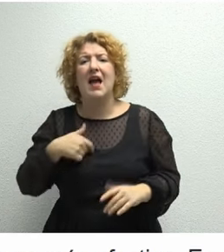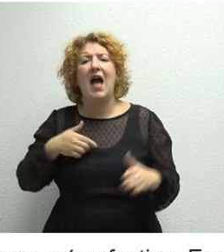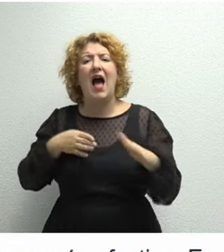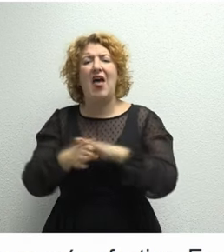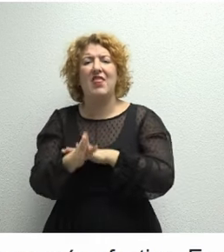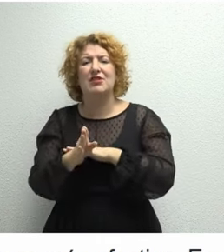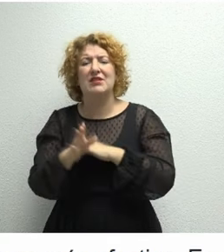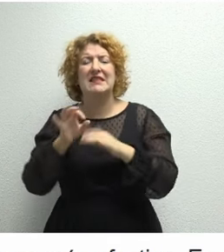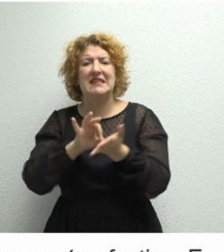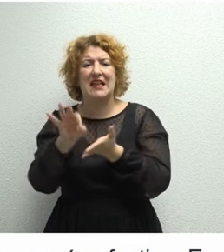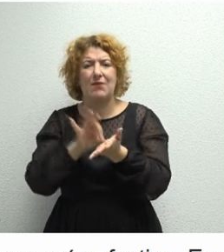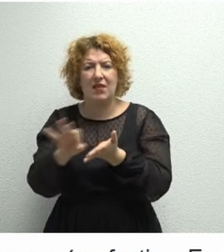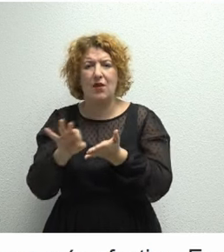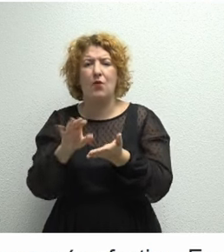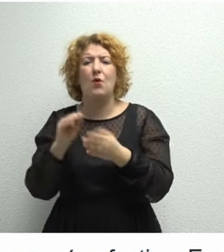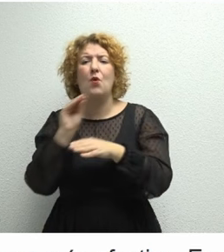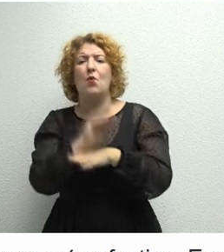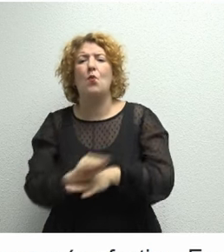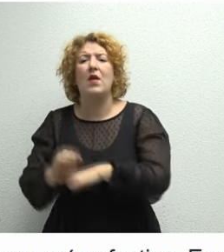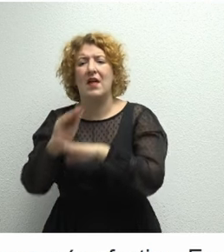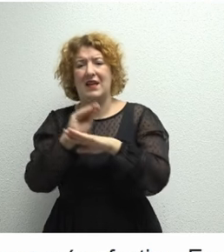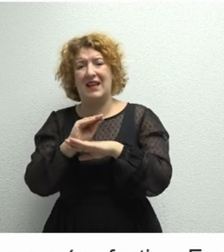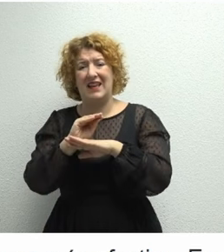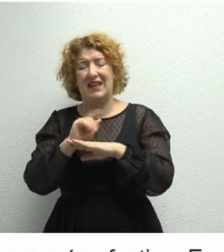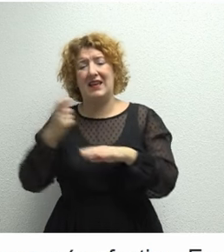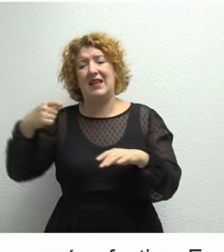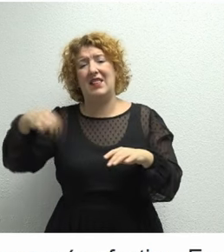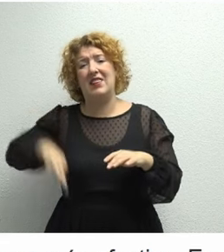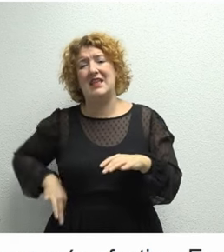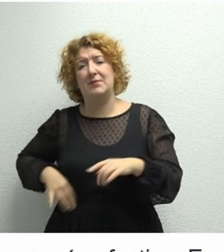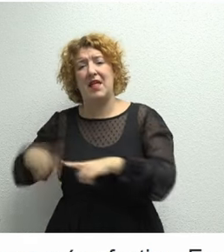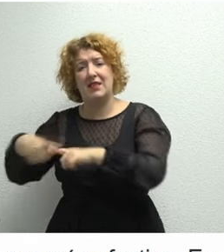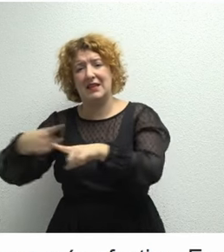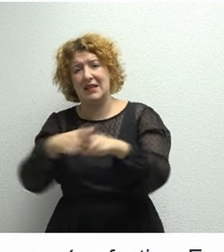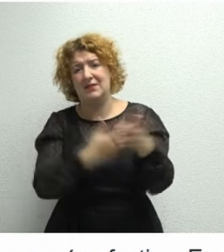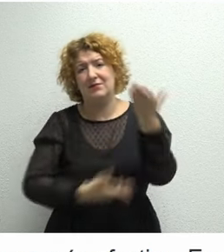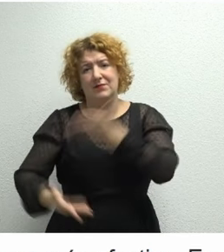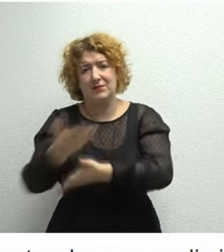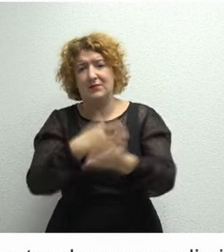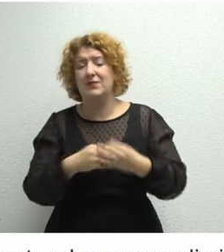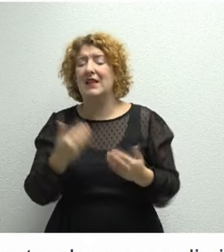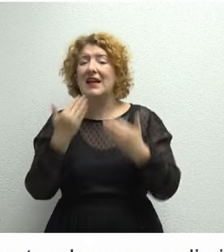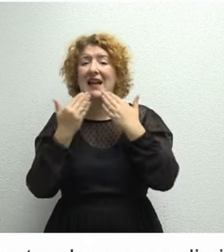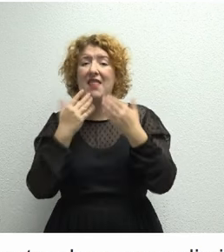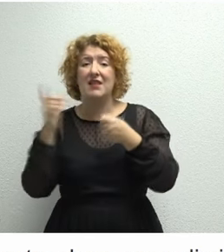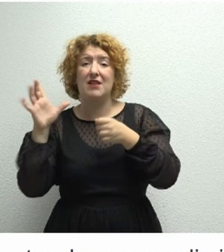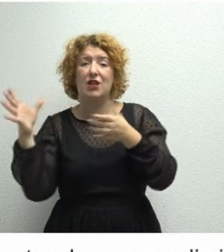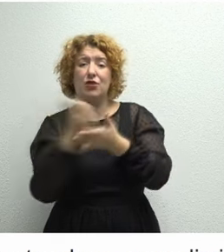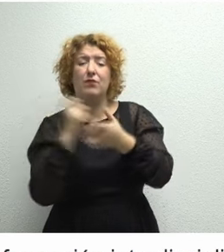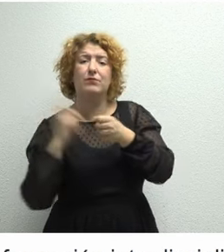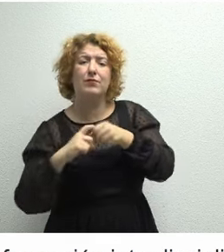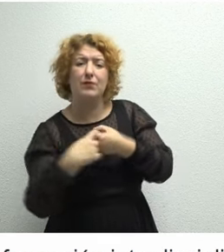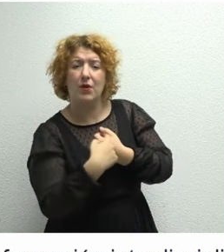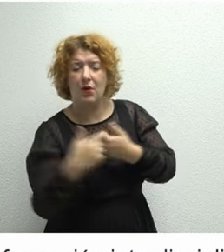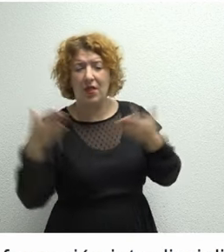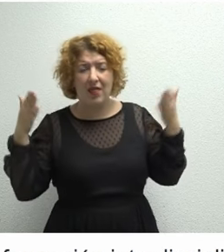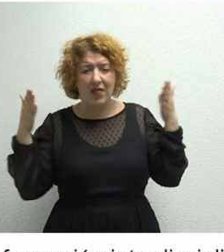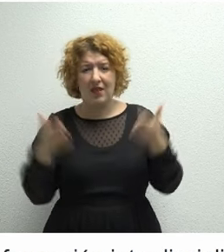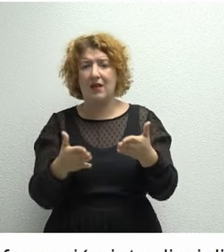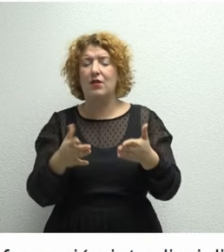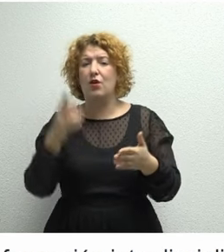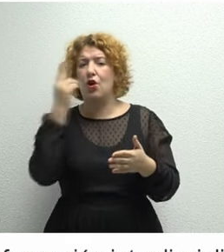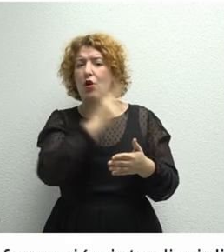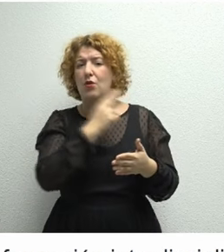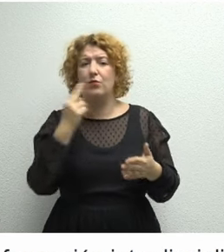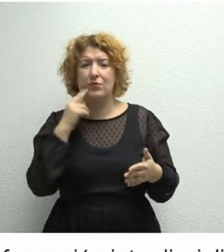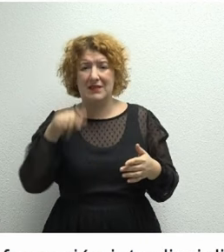integración de cuidados y la formación interdisciplinar Muchas gracias a todos los involucrados por vuestra dedicación y compromiso con